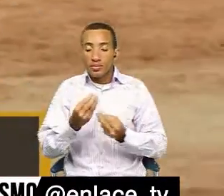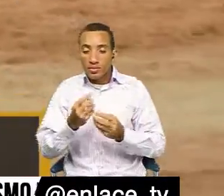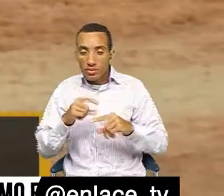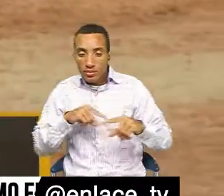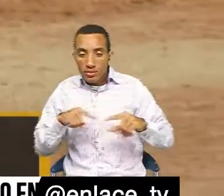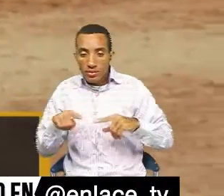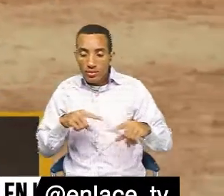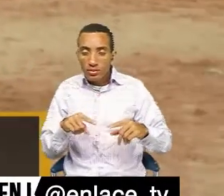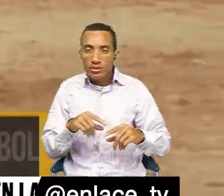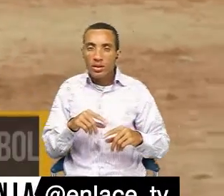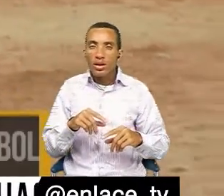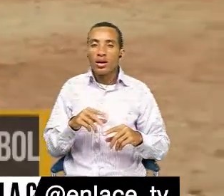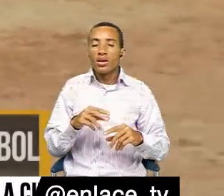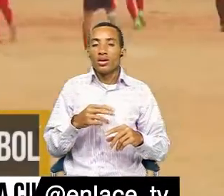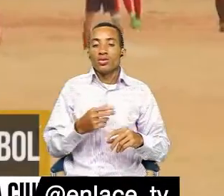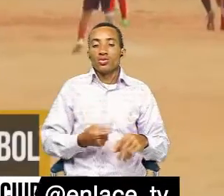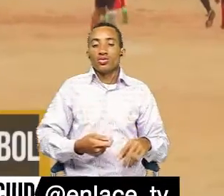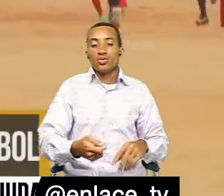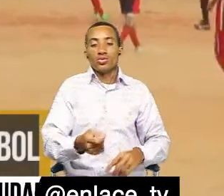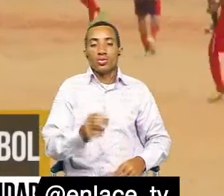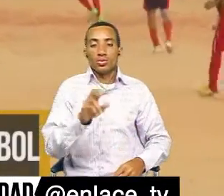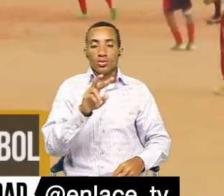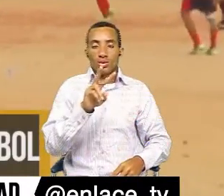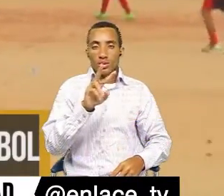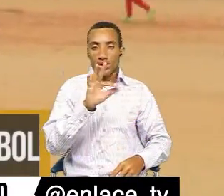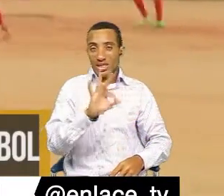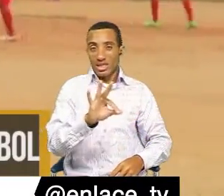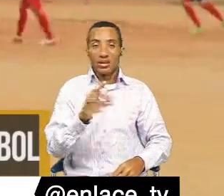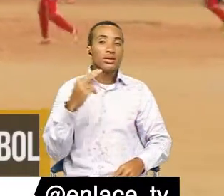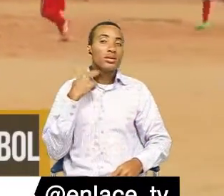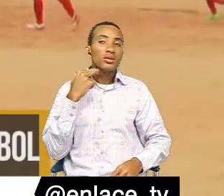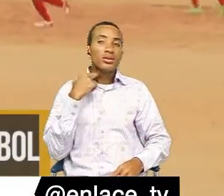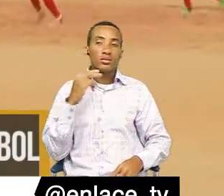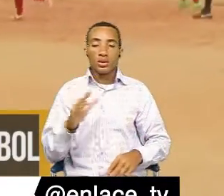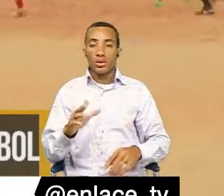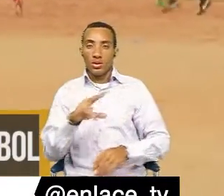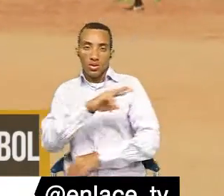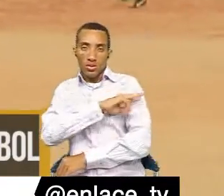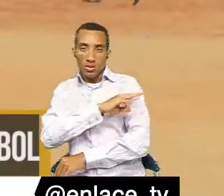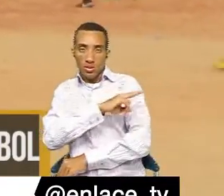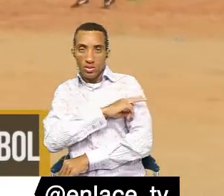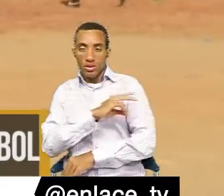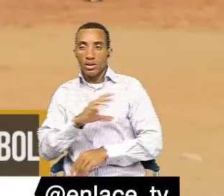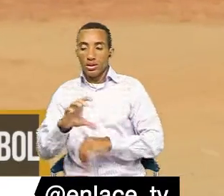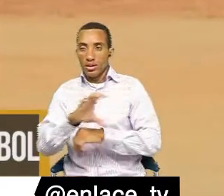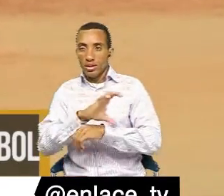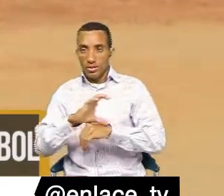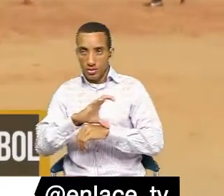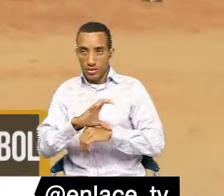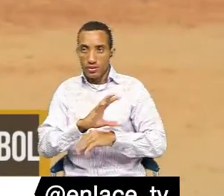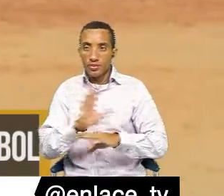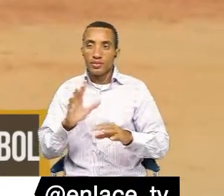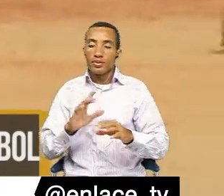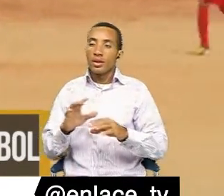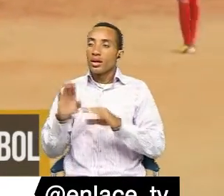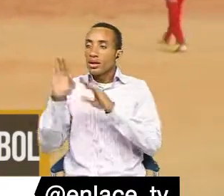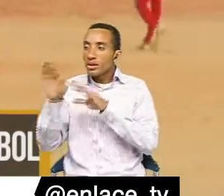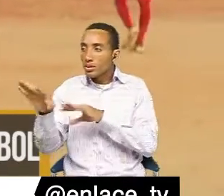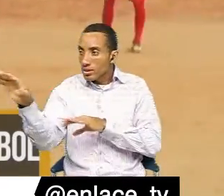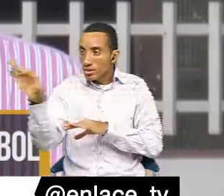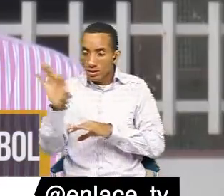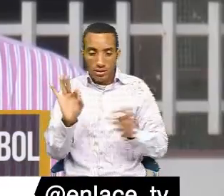será el próximo 3 de noviembre a partir de las 2 de la tarde en el Hotel La Ciudad. A este deberán asistir el delegado y director técnico de cada uno de los